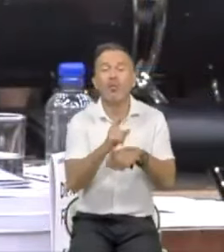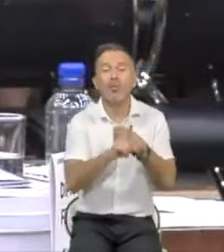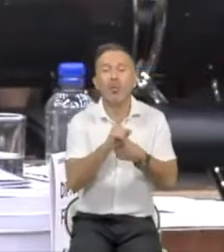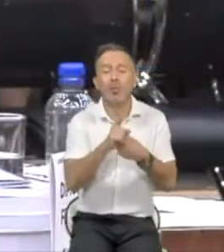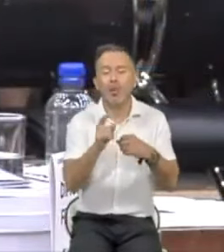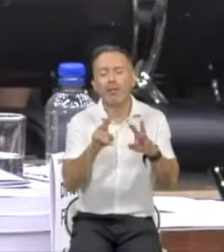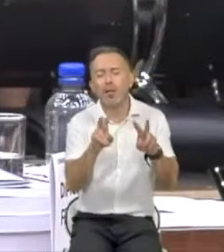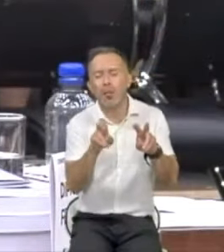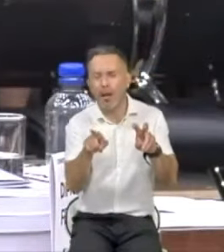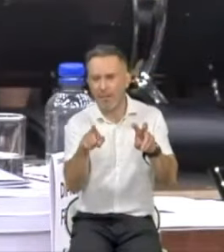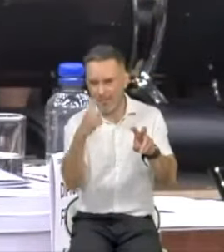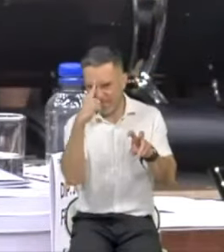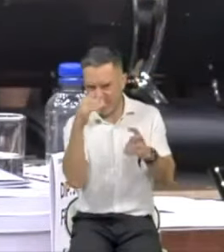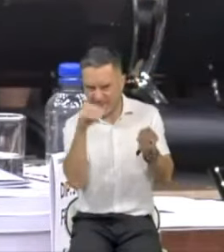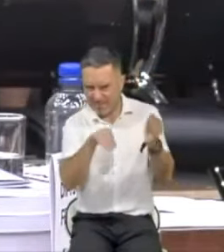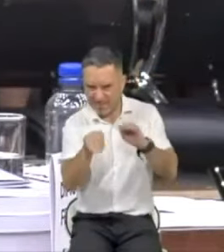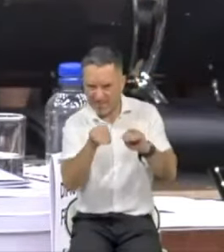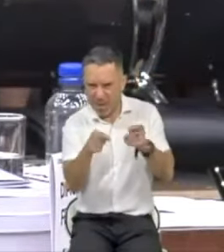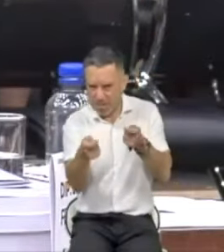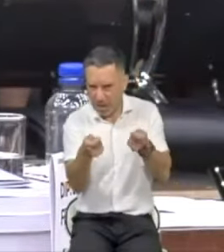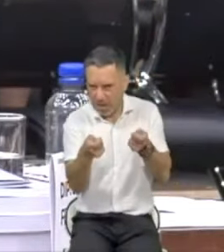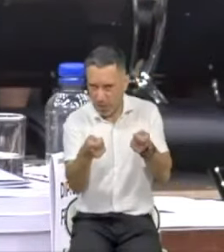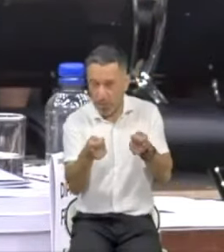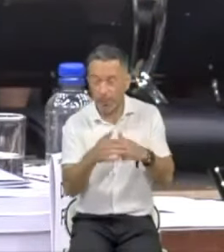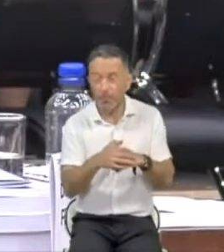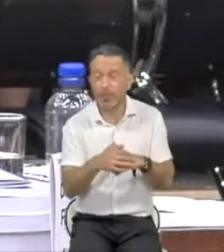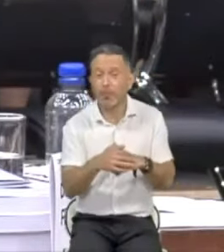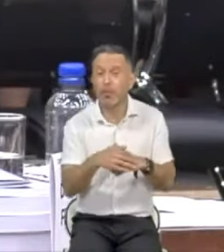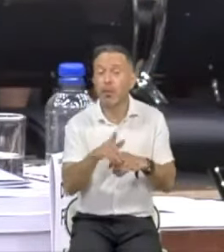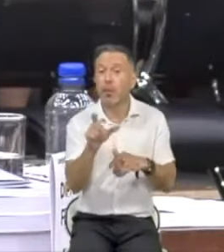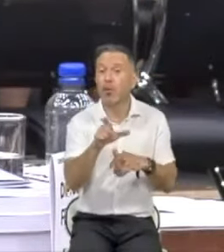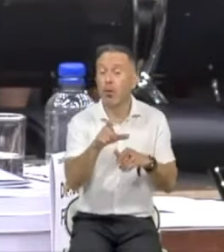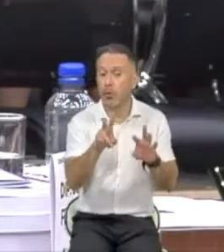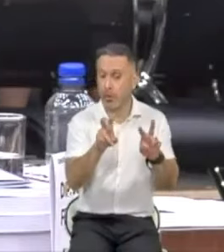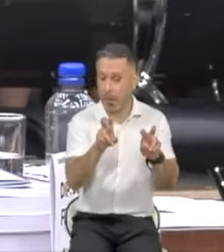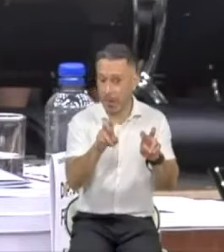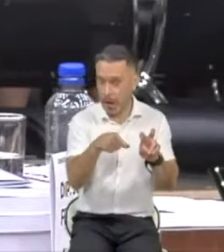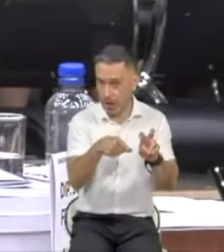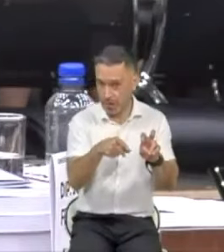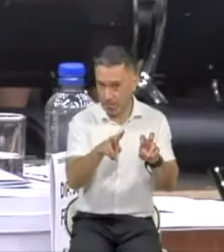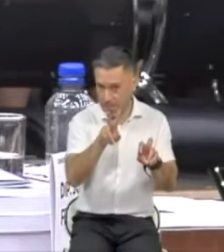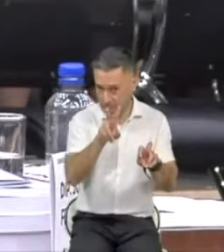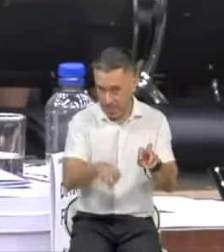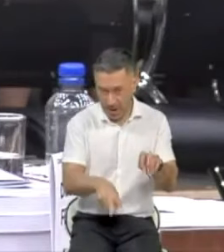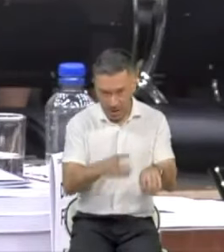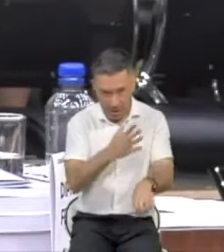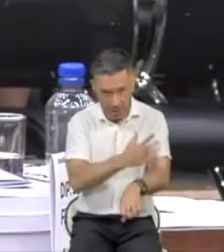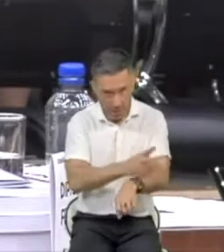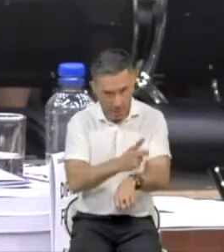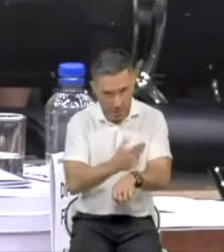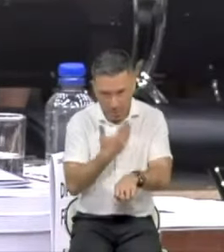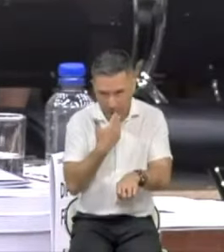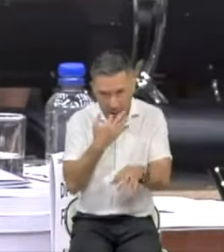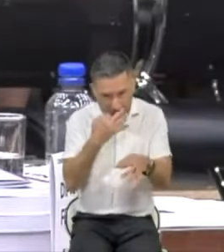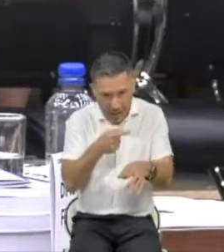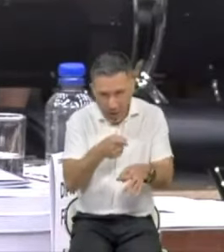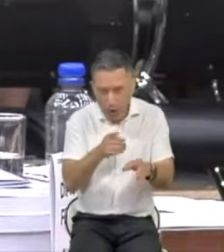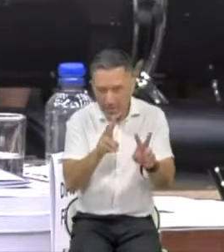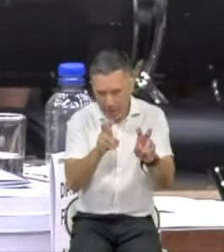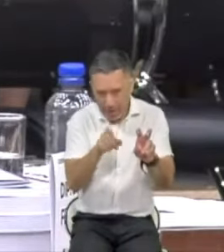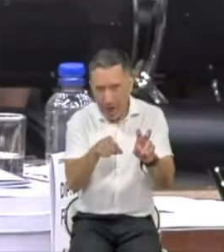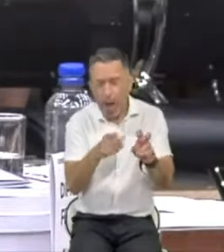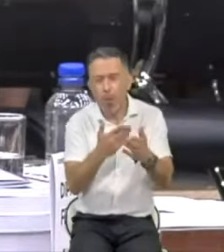del tema cuando se plantea una preocupación que no es legítima cuando se plantea este tema para